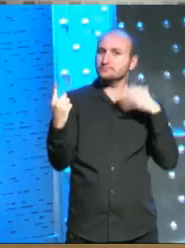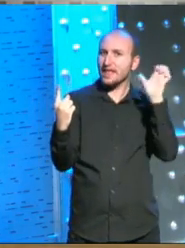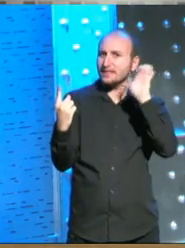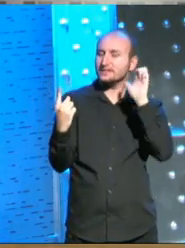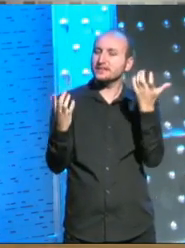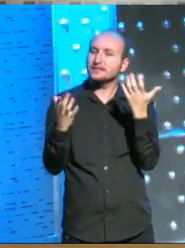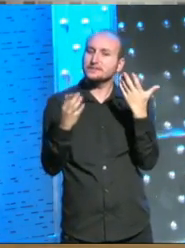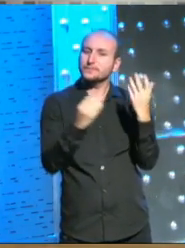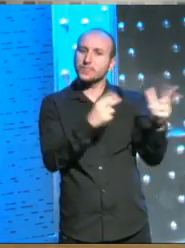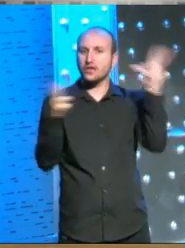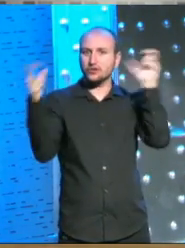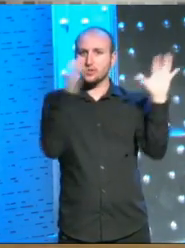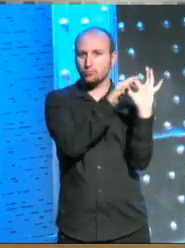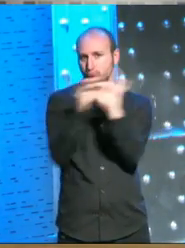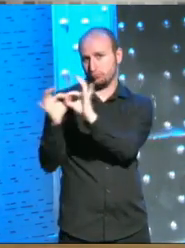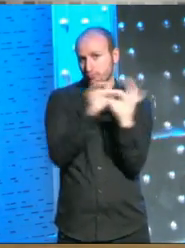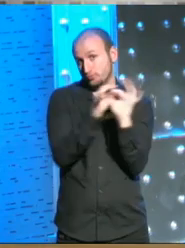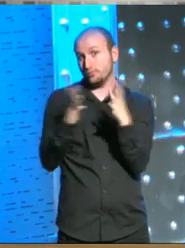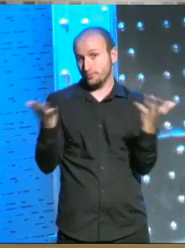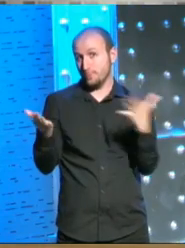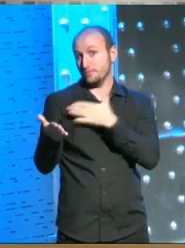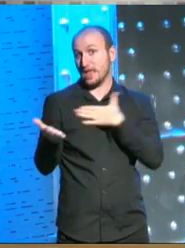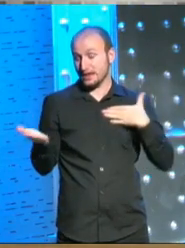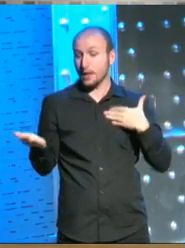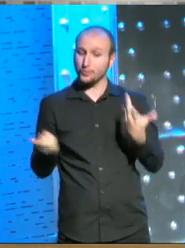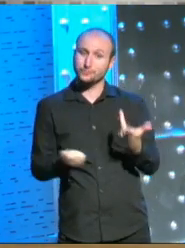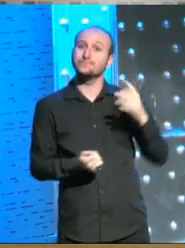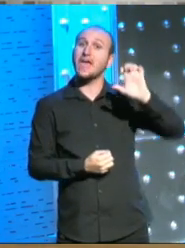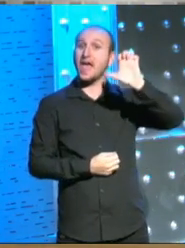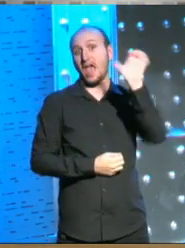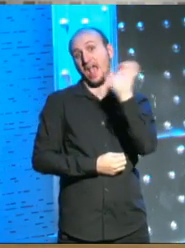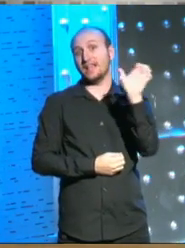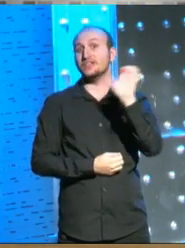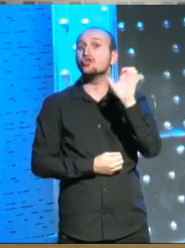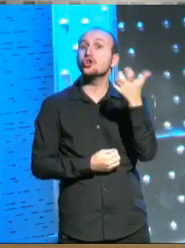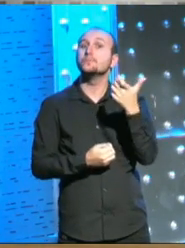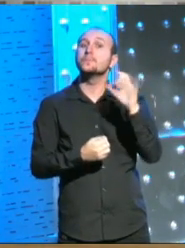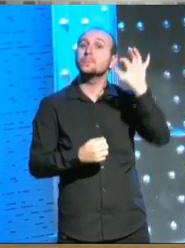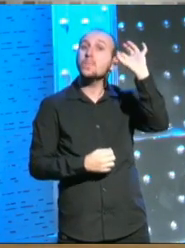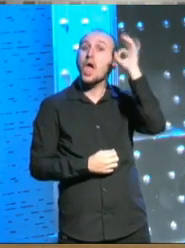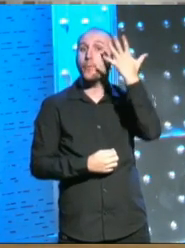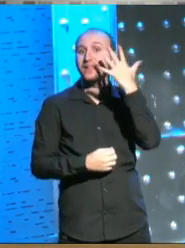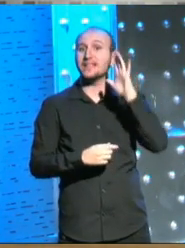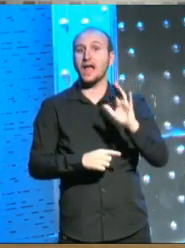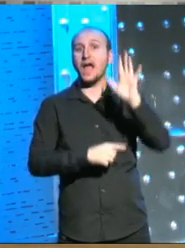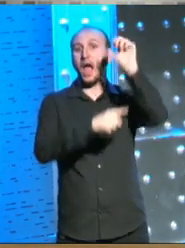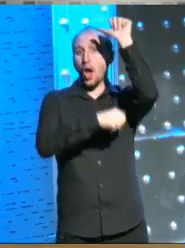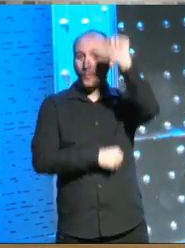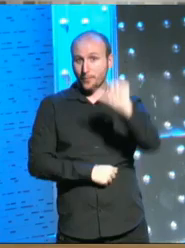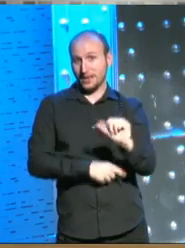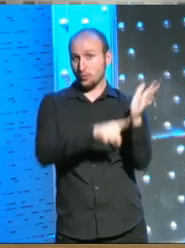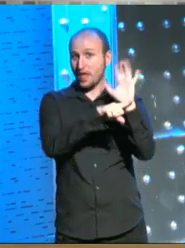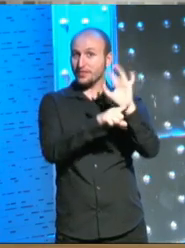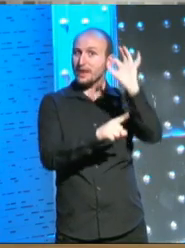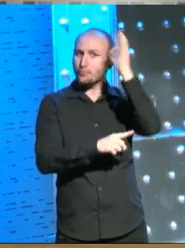sonido y hacer esto. Bueno, entonces Edison es el primero. Edison es el que inventa la película de cine,